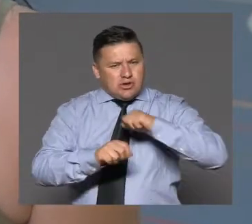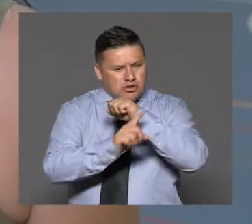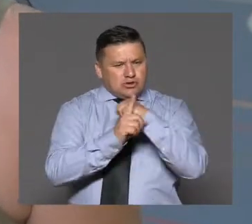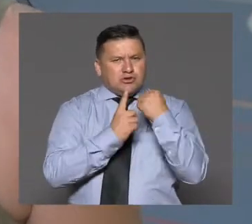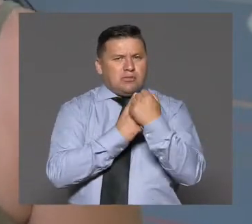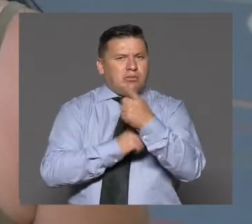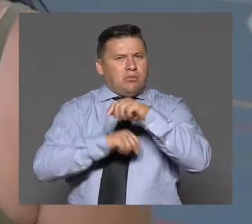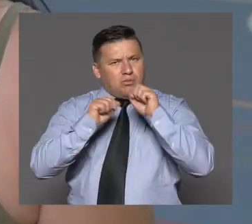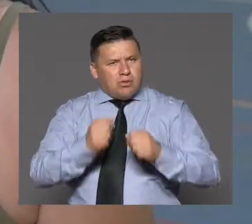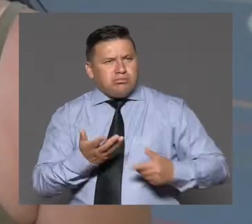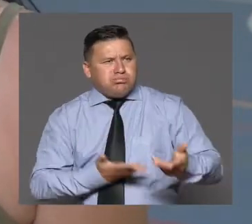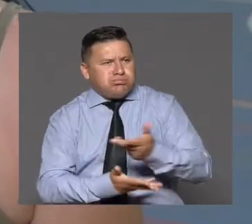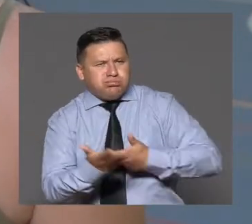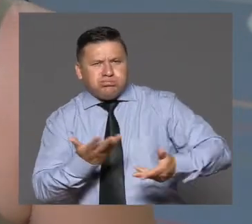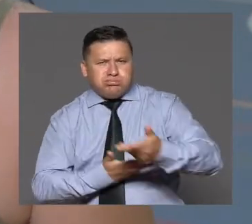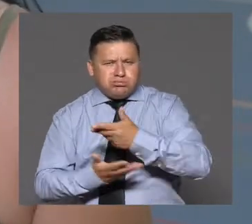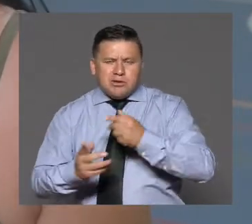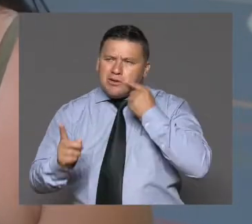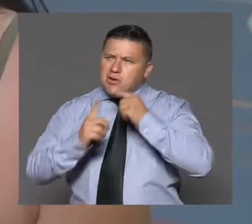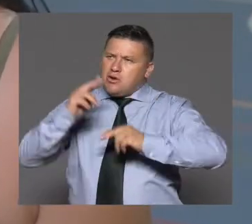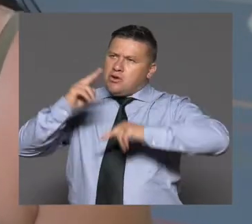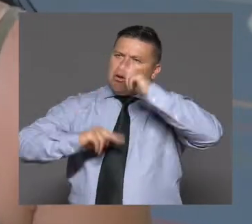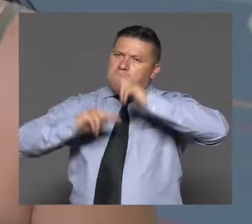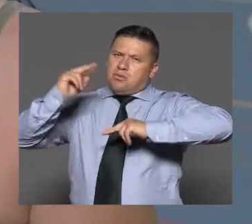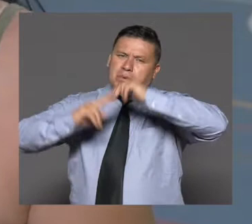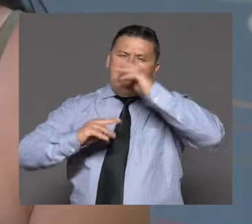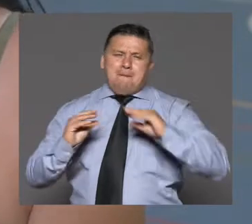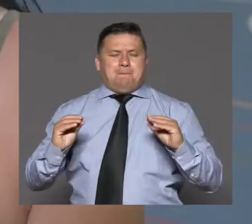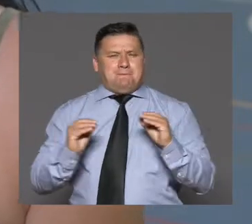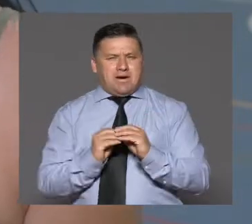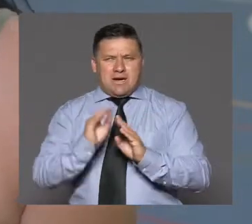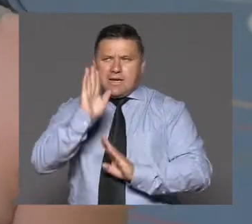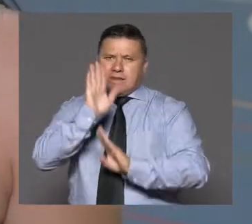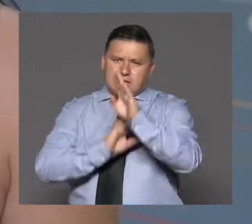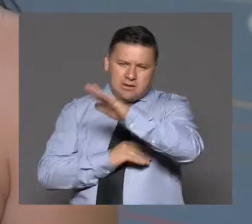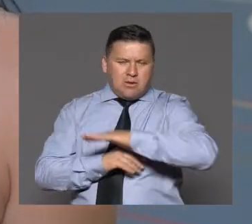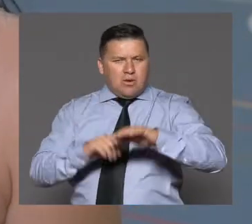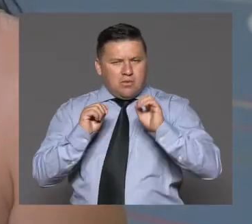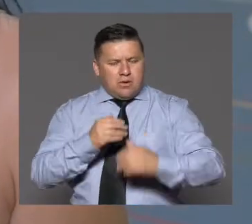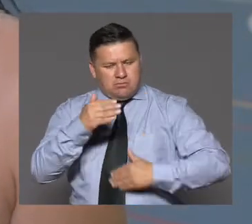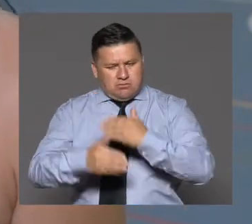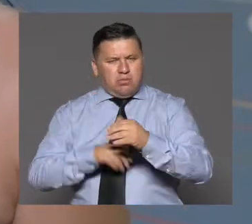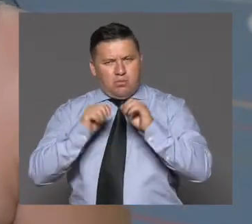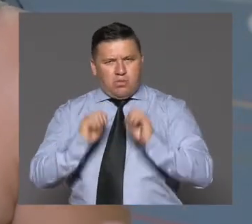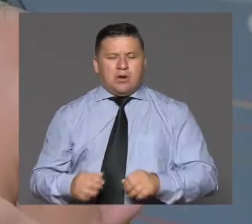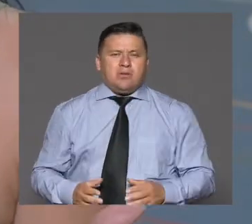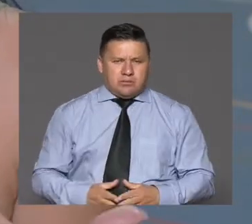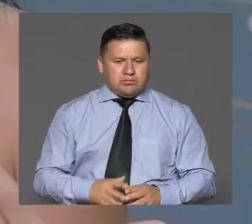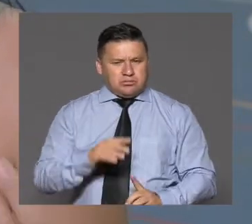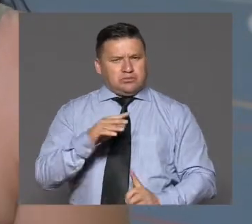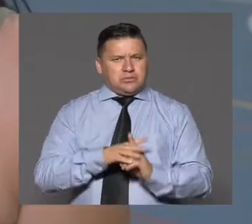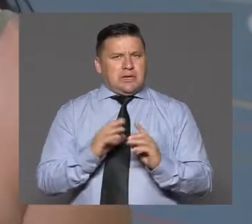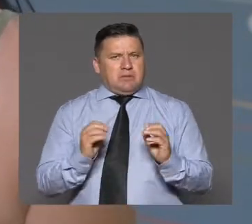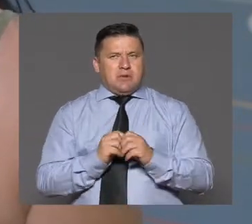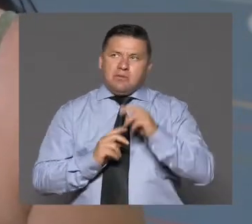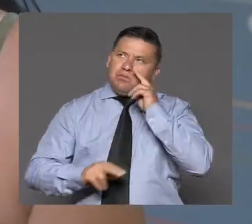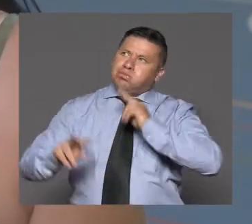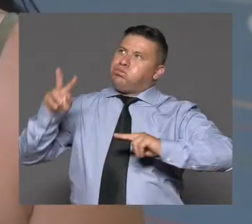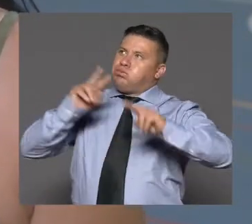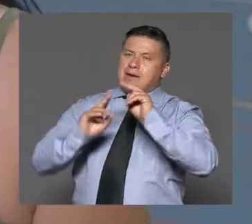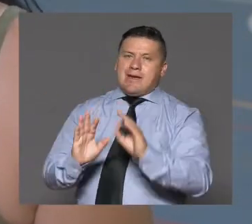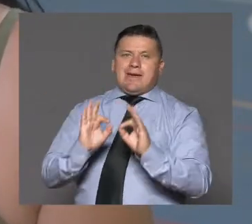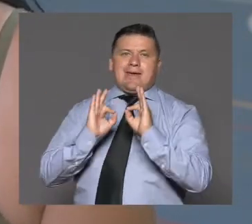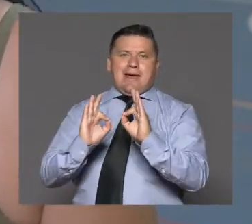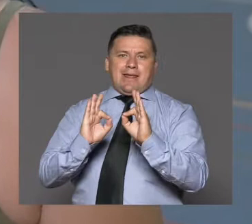sociales puedan intervenir en construir un municipio más desarrollado que pueda avanzar y que pueda generar mucho turismo de